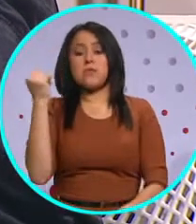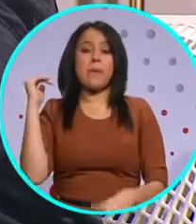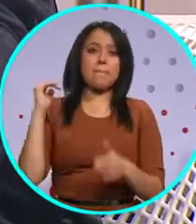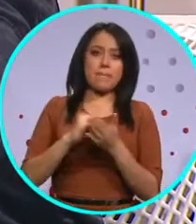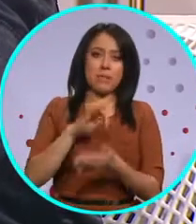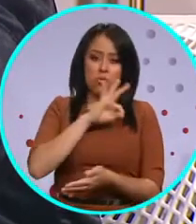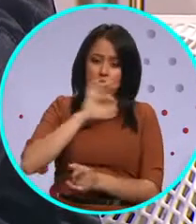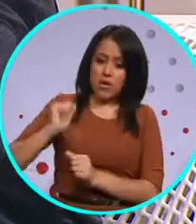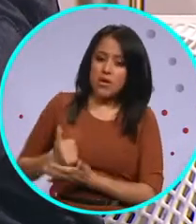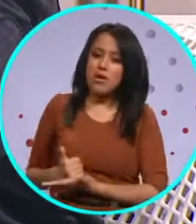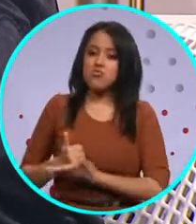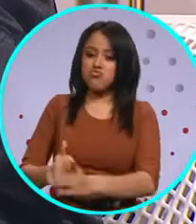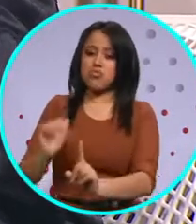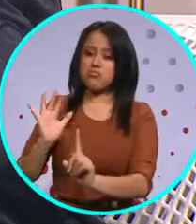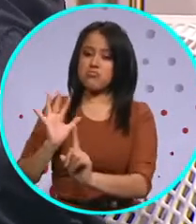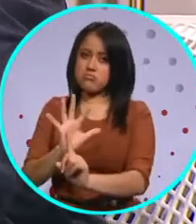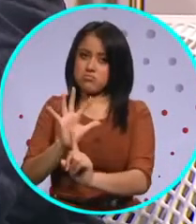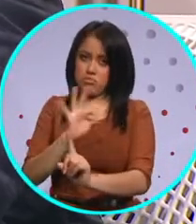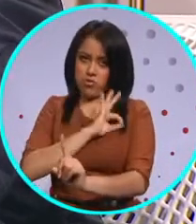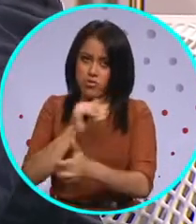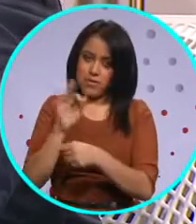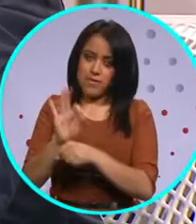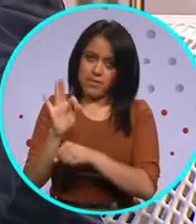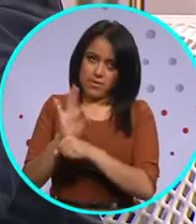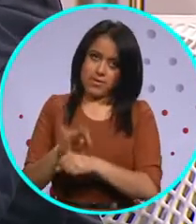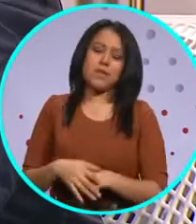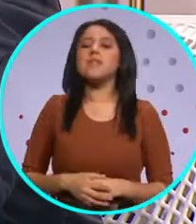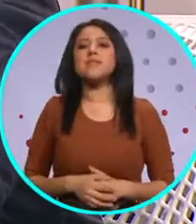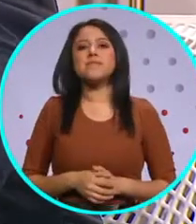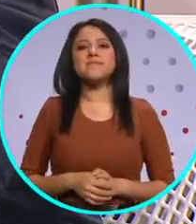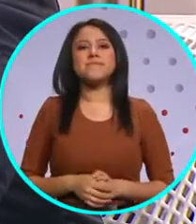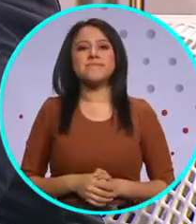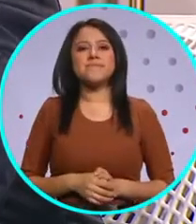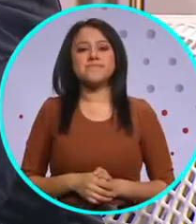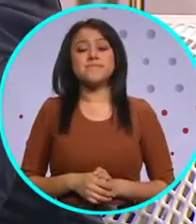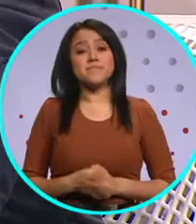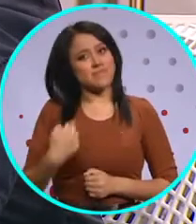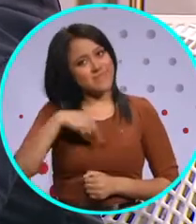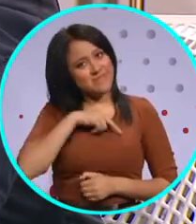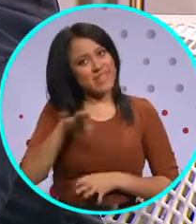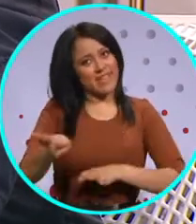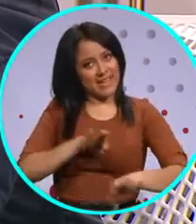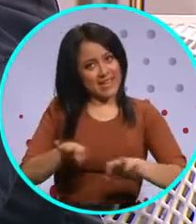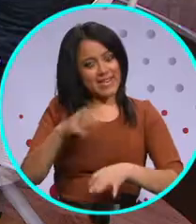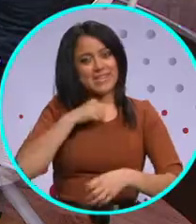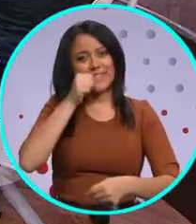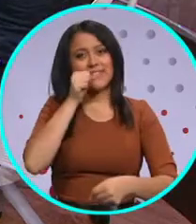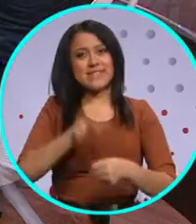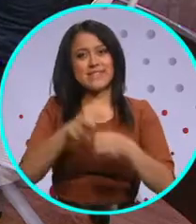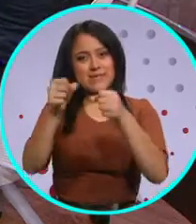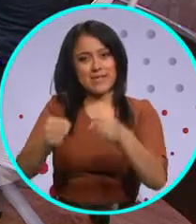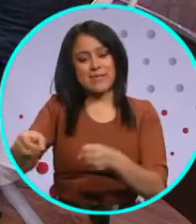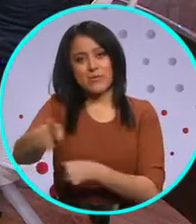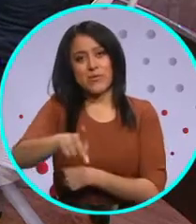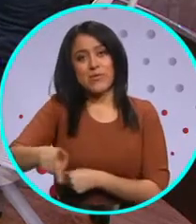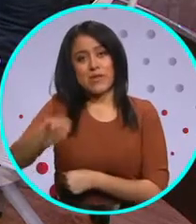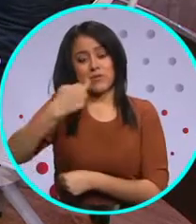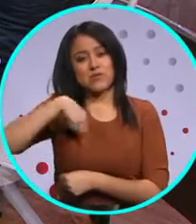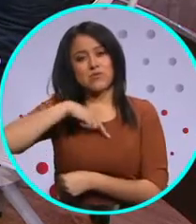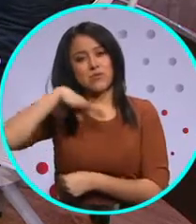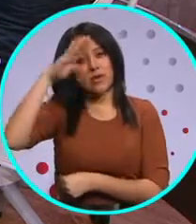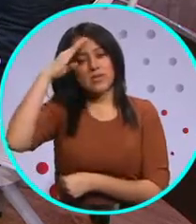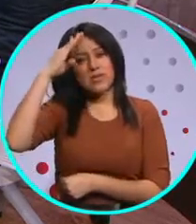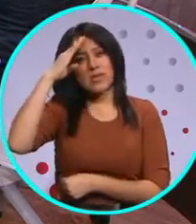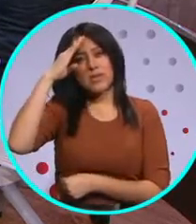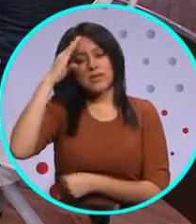van a dar fuerza y capacidad para defender los intereses de la población así trabajamos en la secretaría de seguridad pública y con una visión que es la tendencia